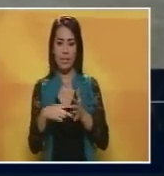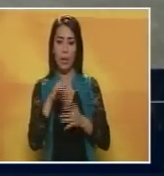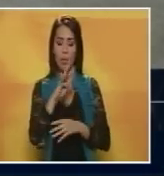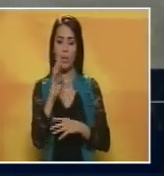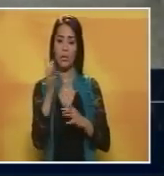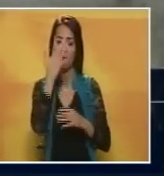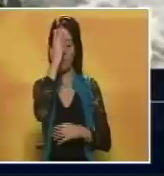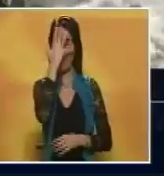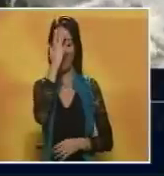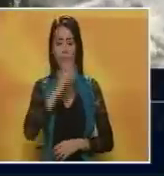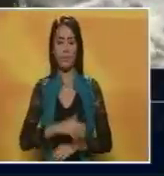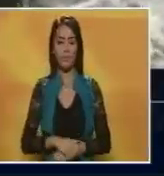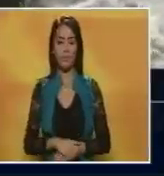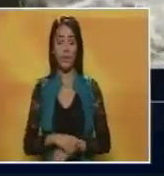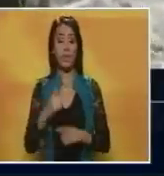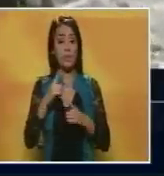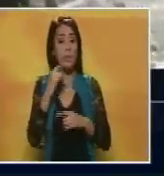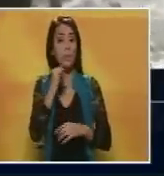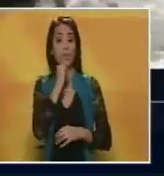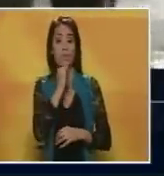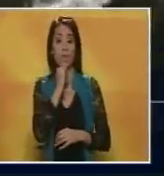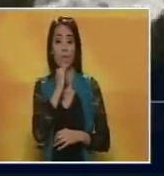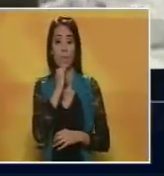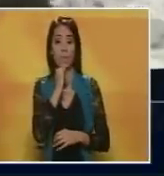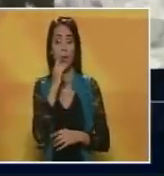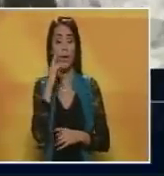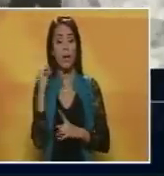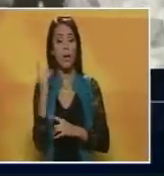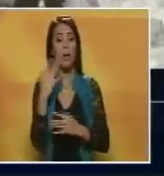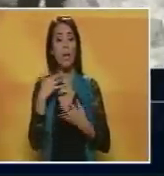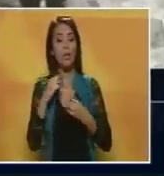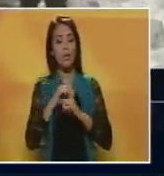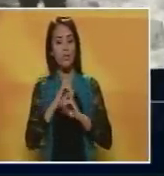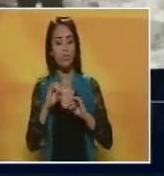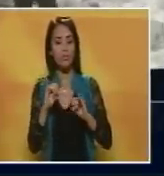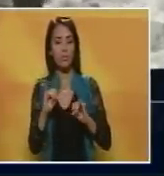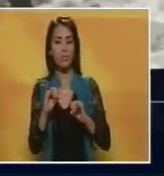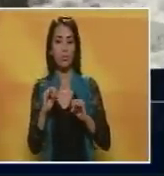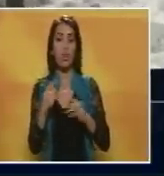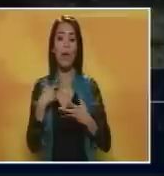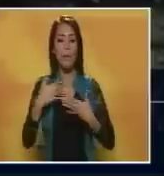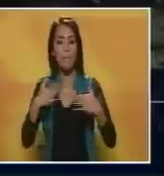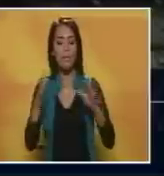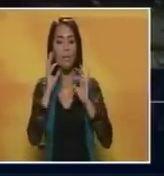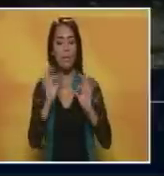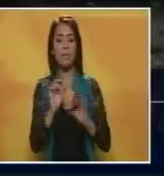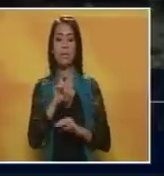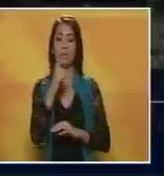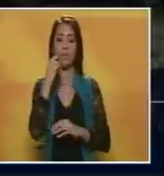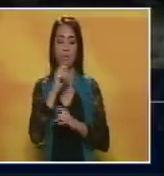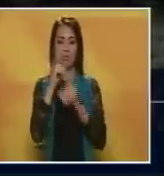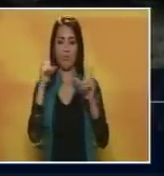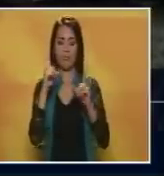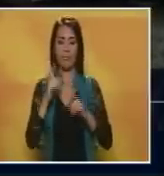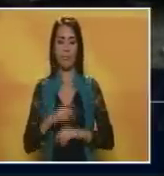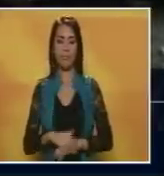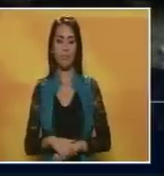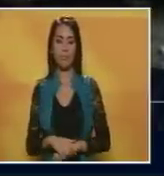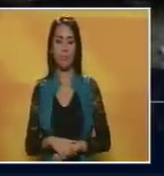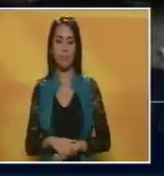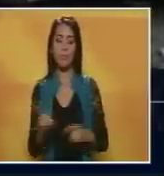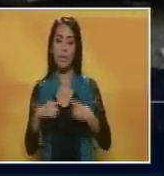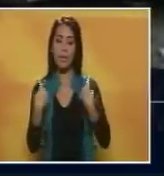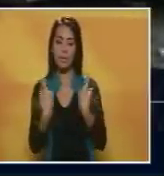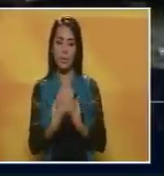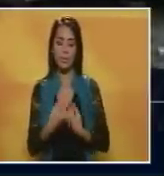febrero según un informe el cloro abrió ha sido liberado de dos cilindros tras un impacto en el barrio